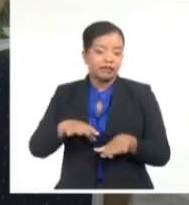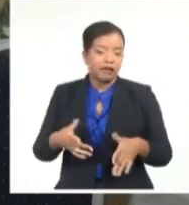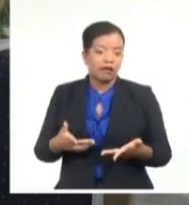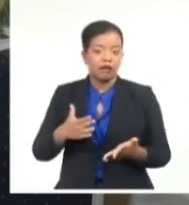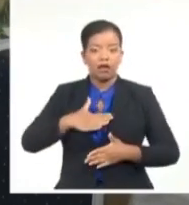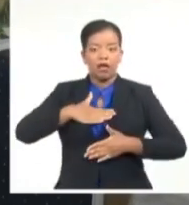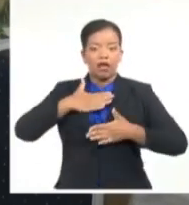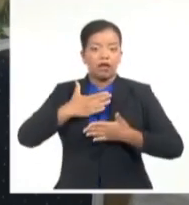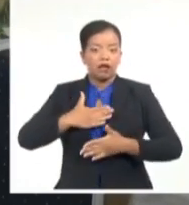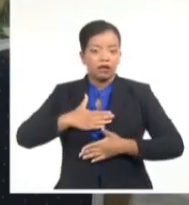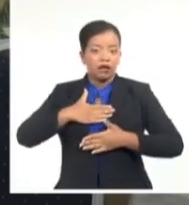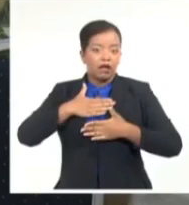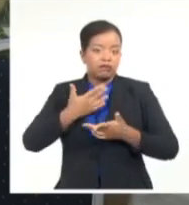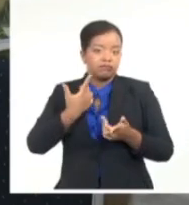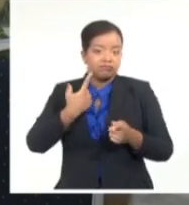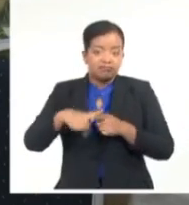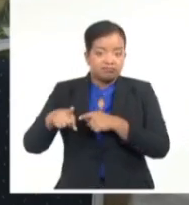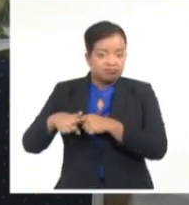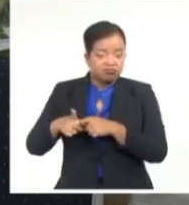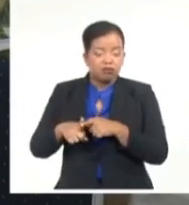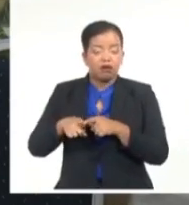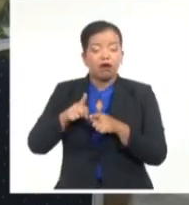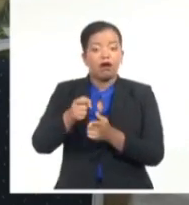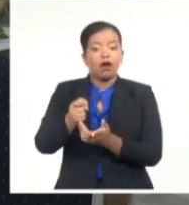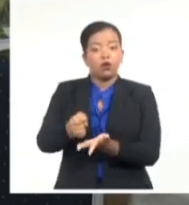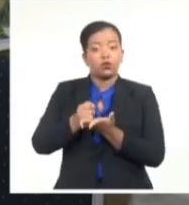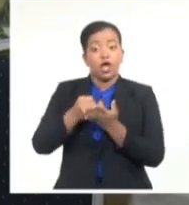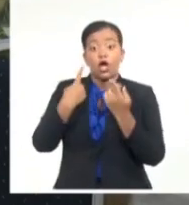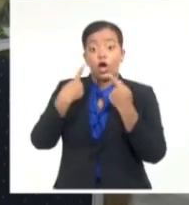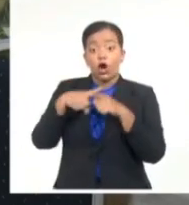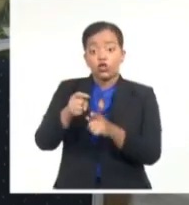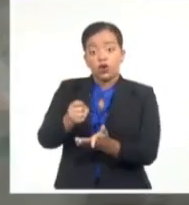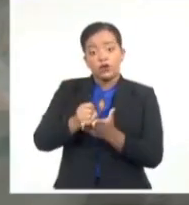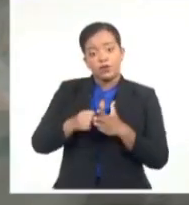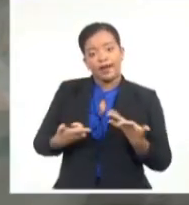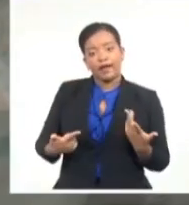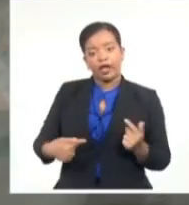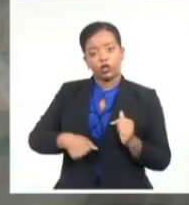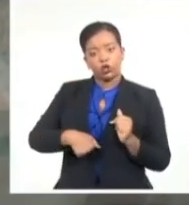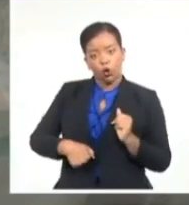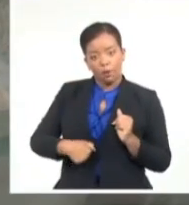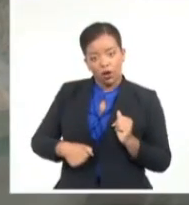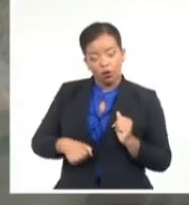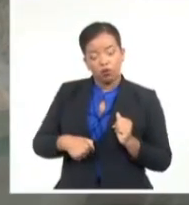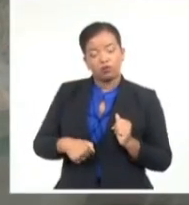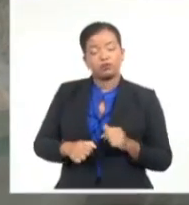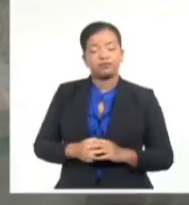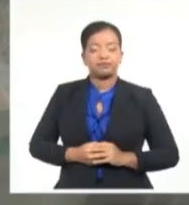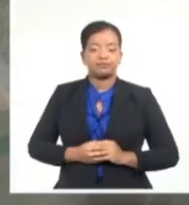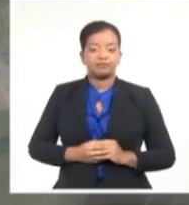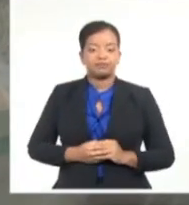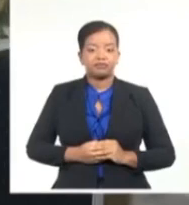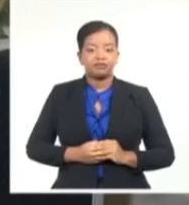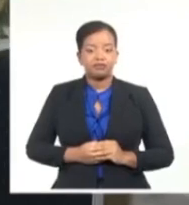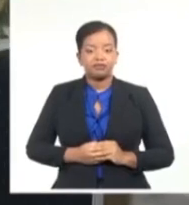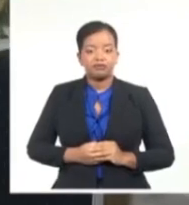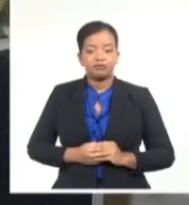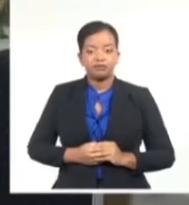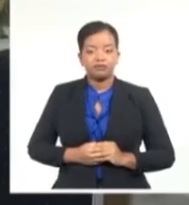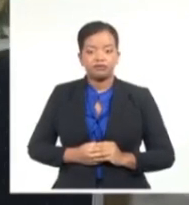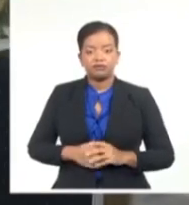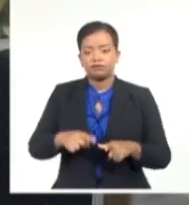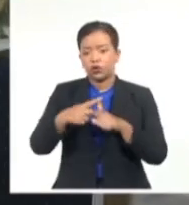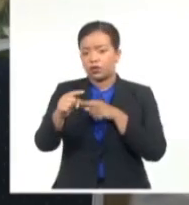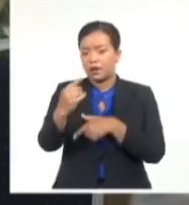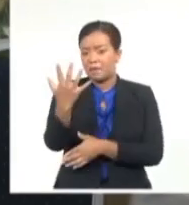de respiratorio, y tenemos un digestivo que realmente cumple su función. También tenemos un porciento importante de plantas